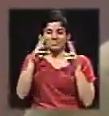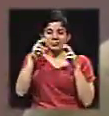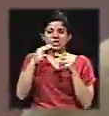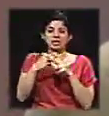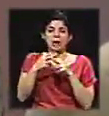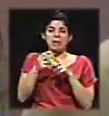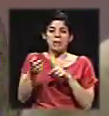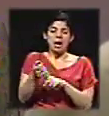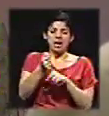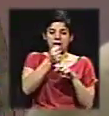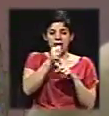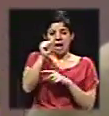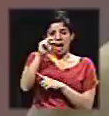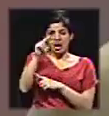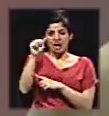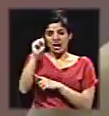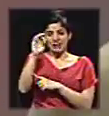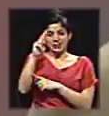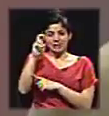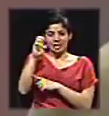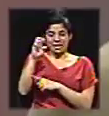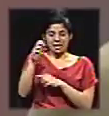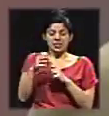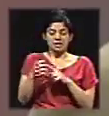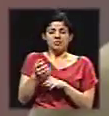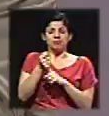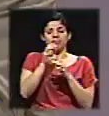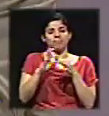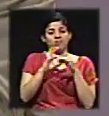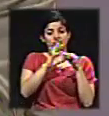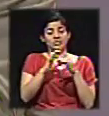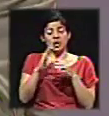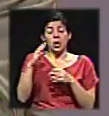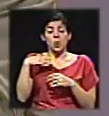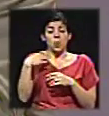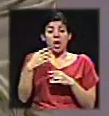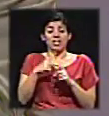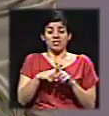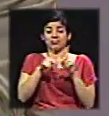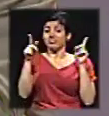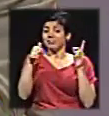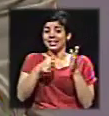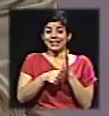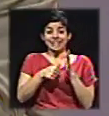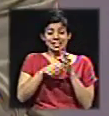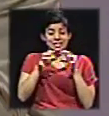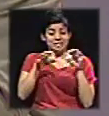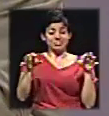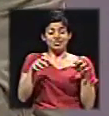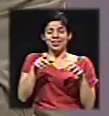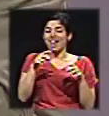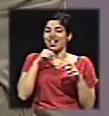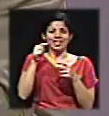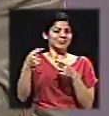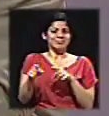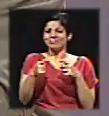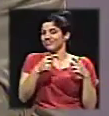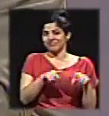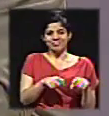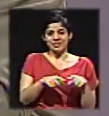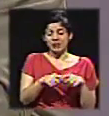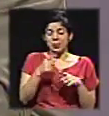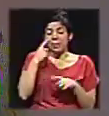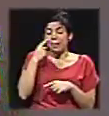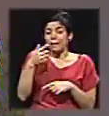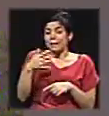arrastre, o que se llama arrastre técnicamente. Al diferir esas elecciones, eso no se va a producir y pareciera